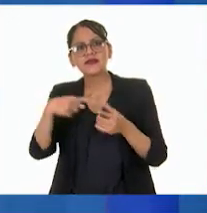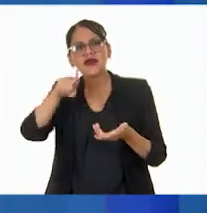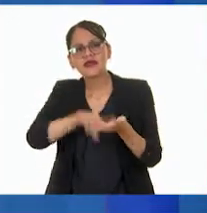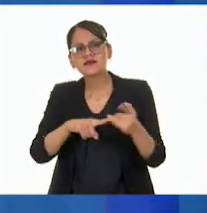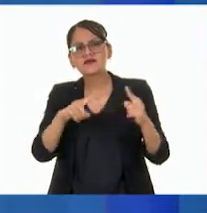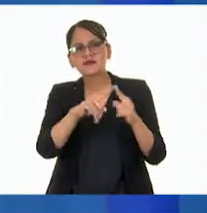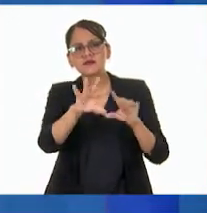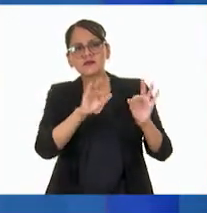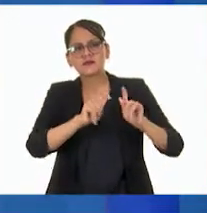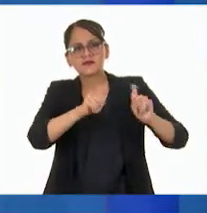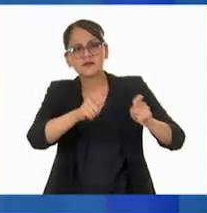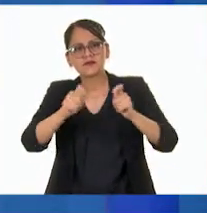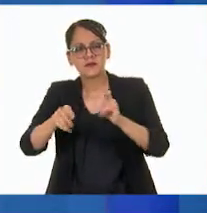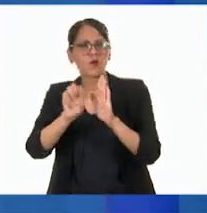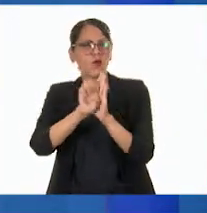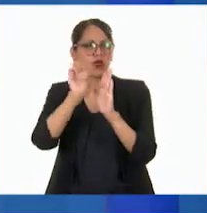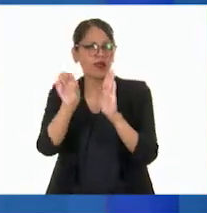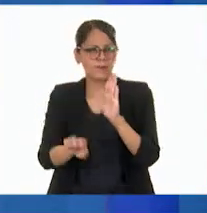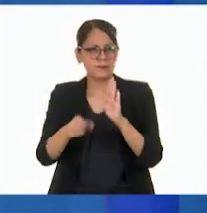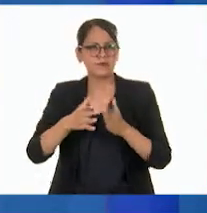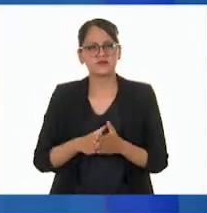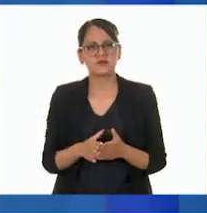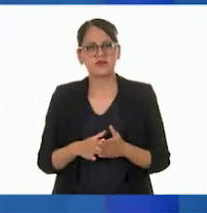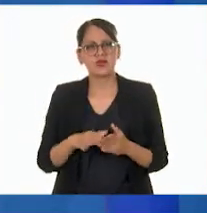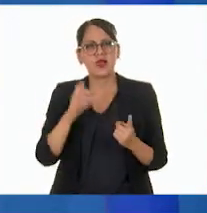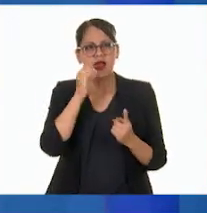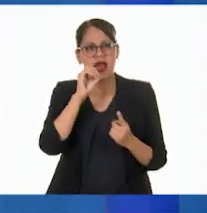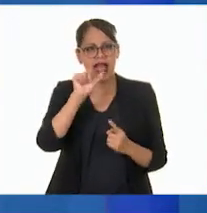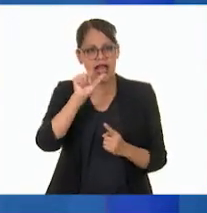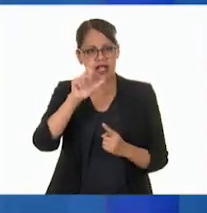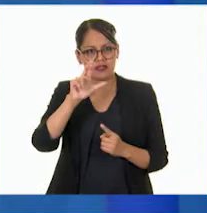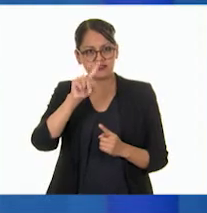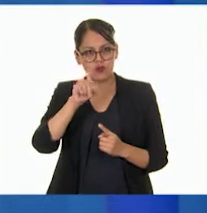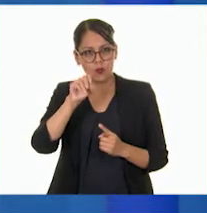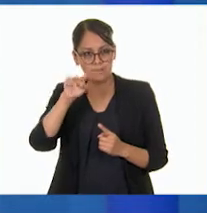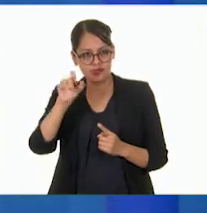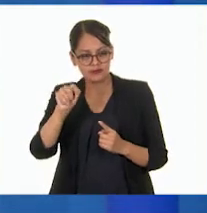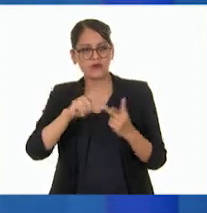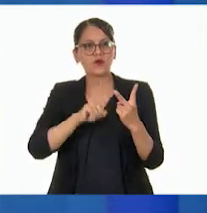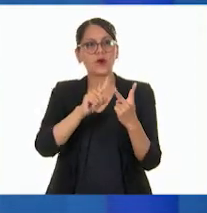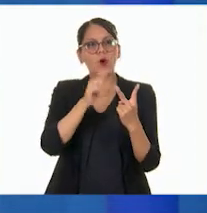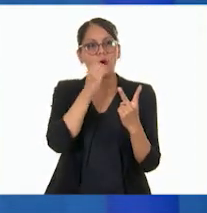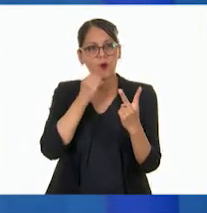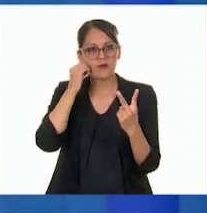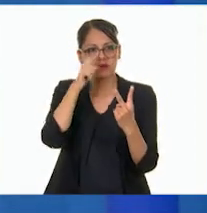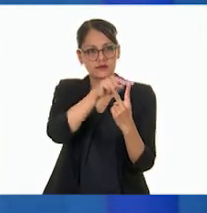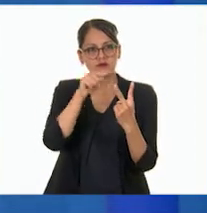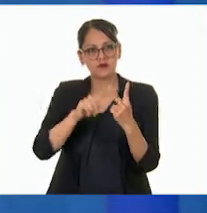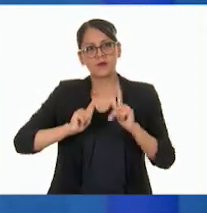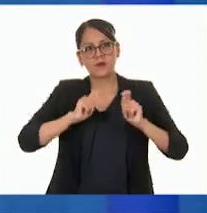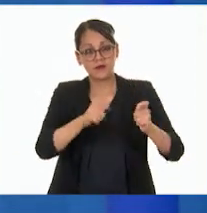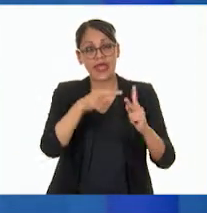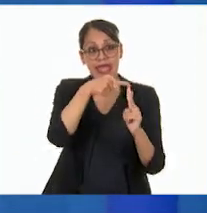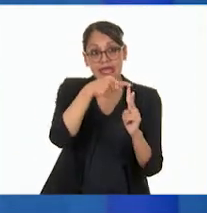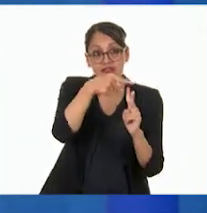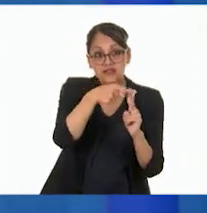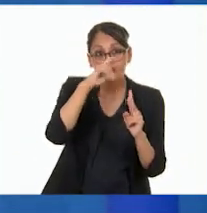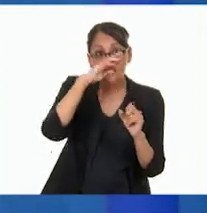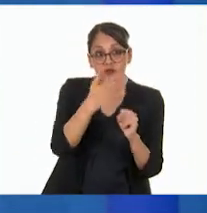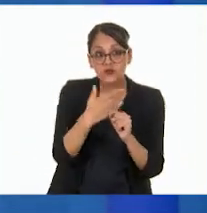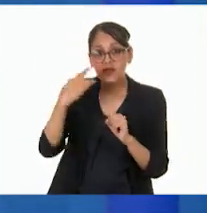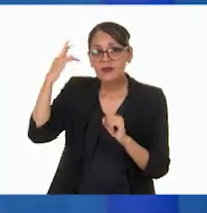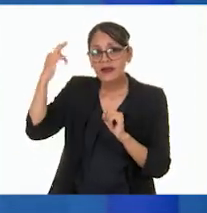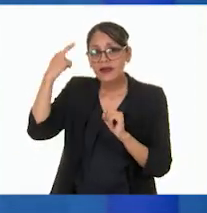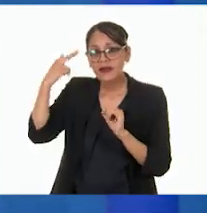de la Iglesia. Por ejemplo, arzobispos u obispos. Y estos debían dar cuentas al rey de sus